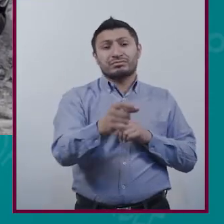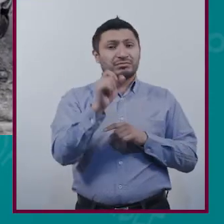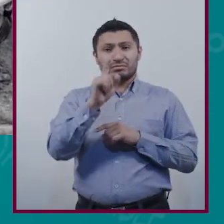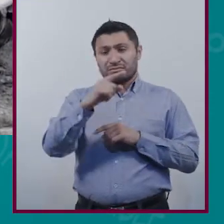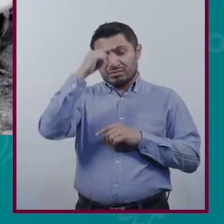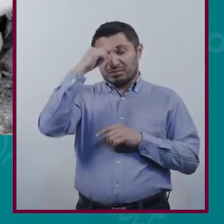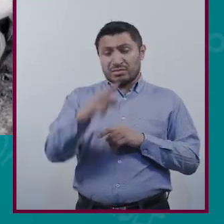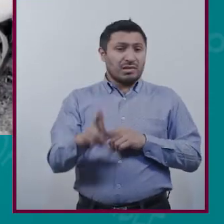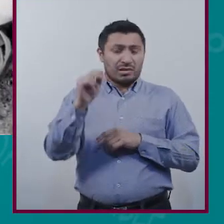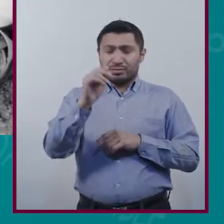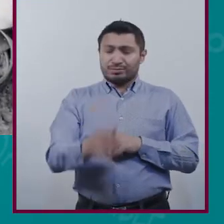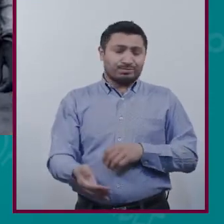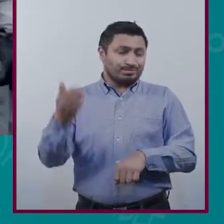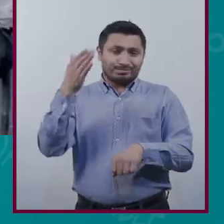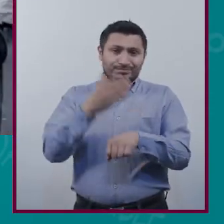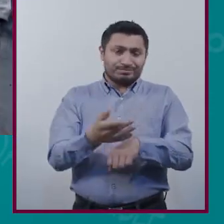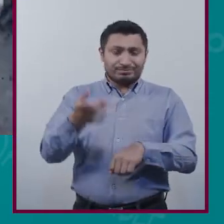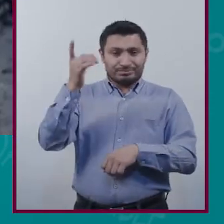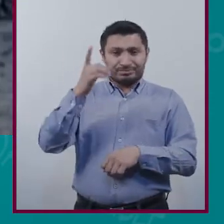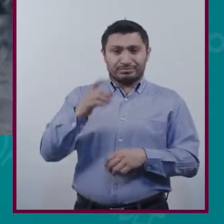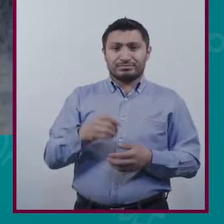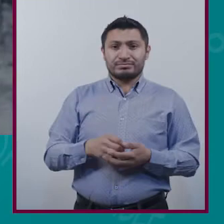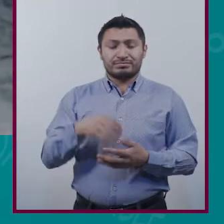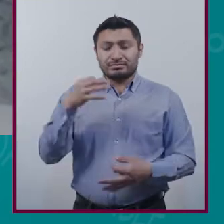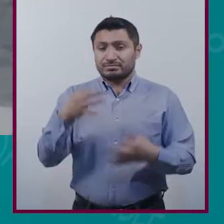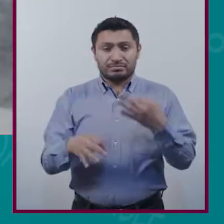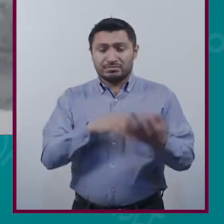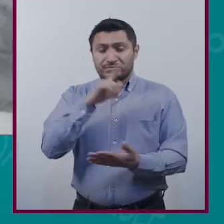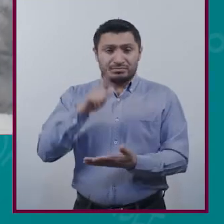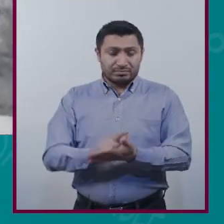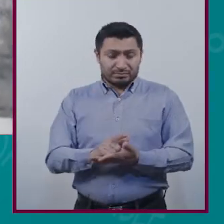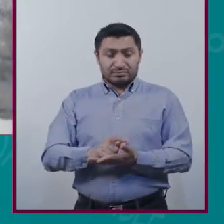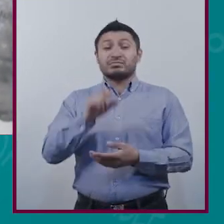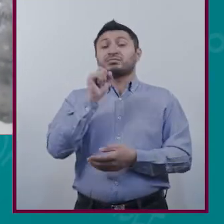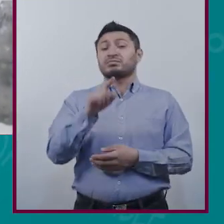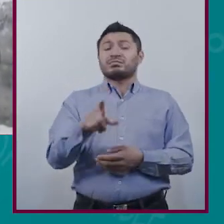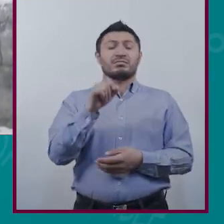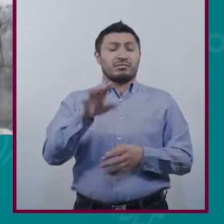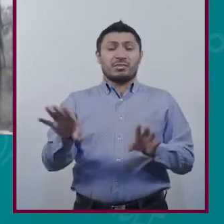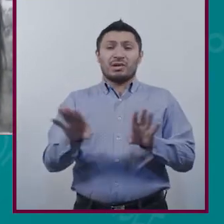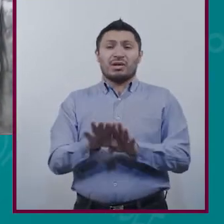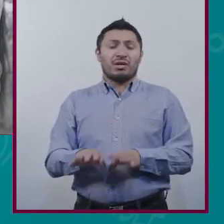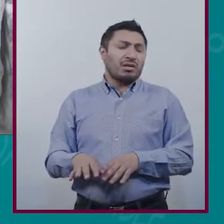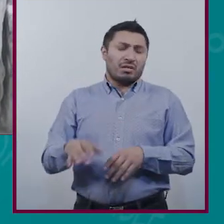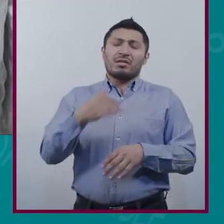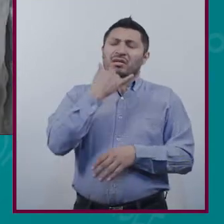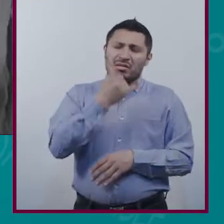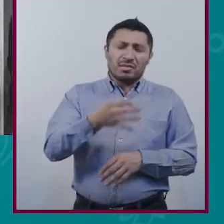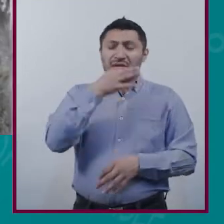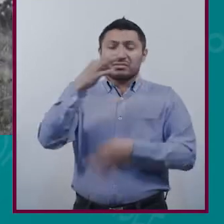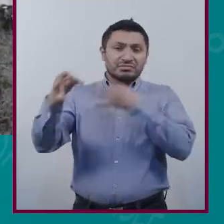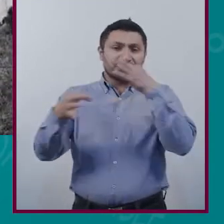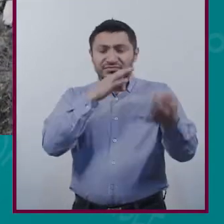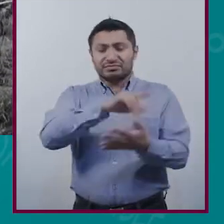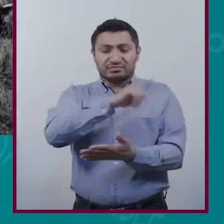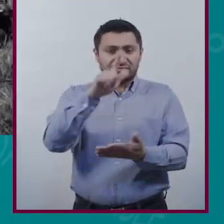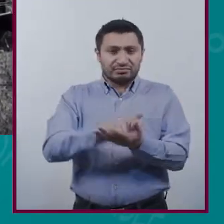eximirse de las penas que los impone el decreto ejecutivo, quedando por lo mismo exentos de dar el aviso que exige